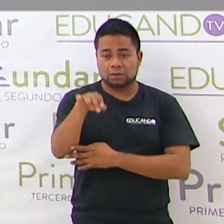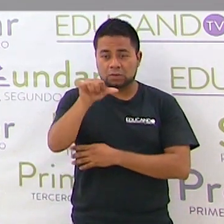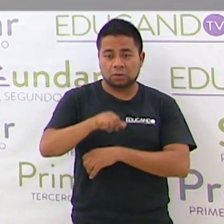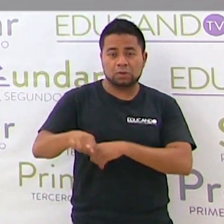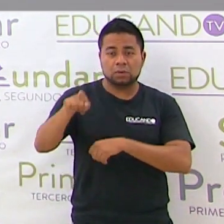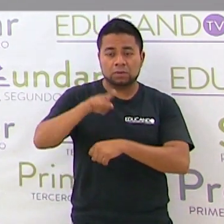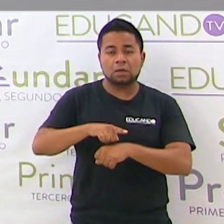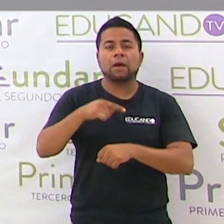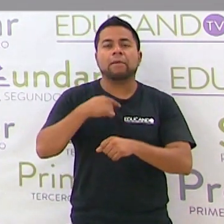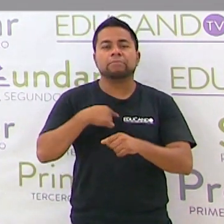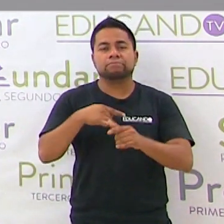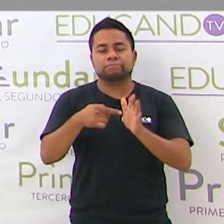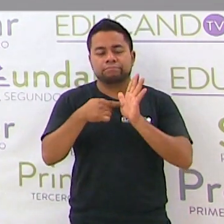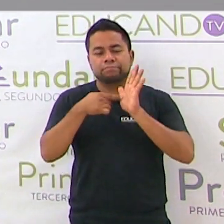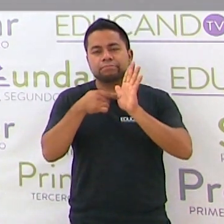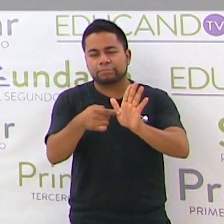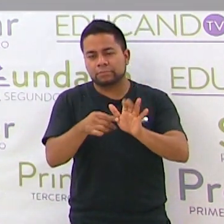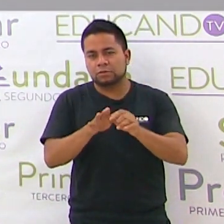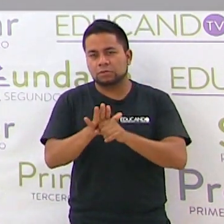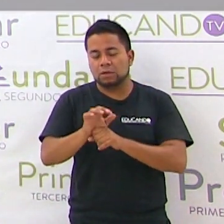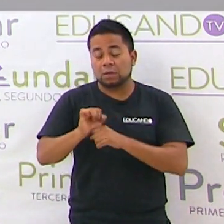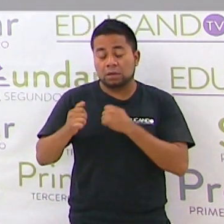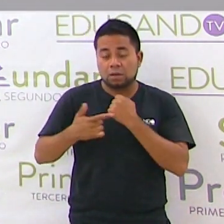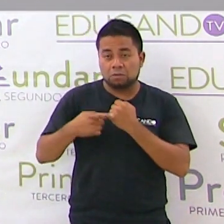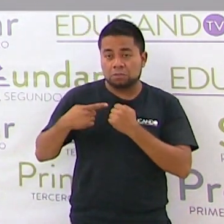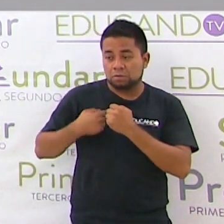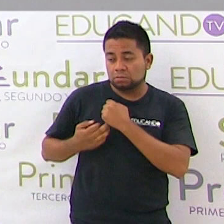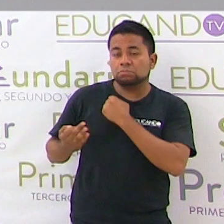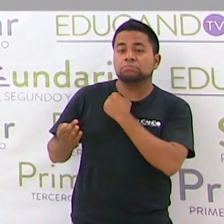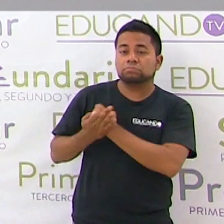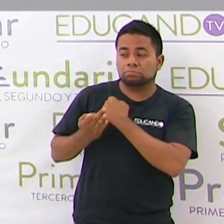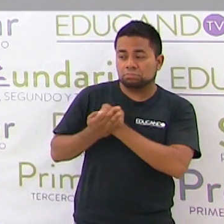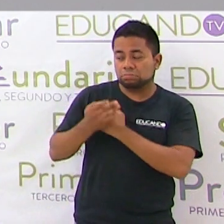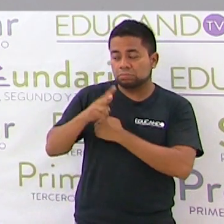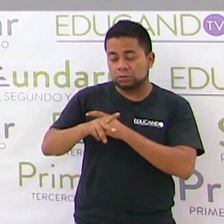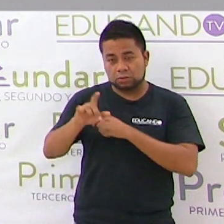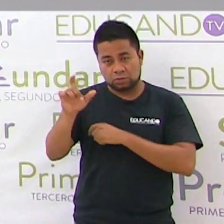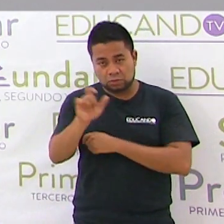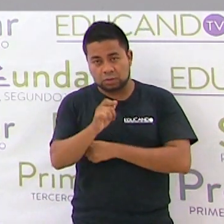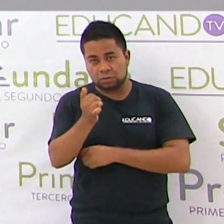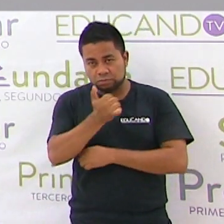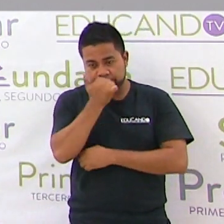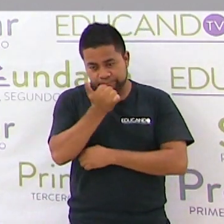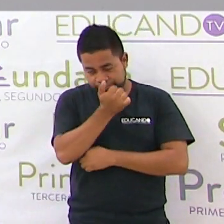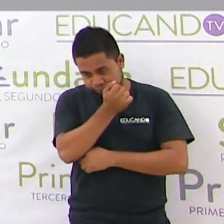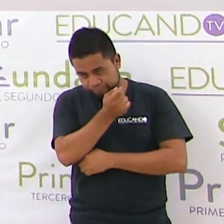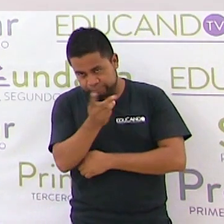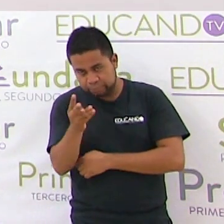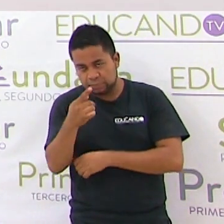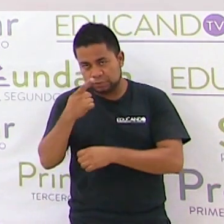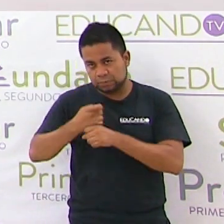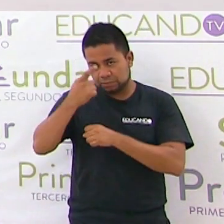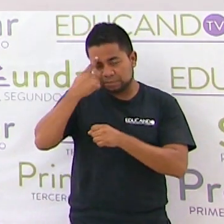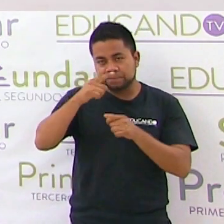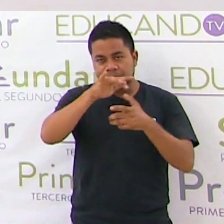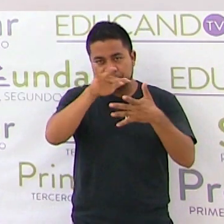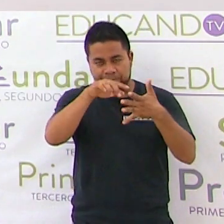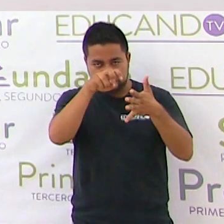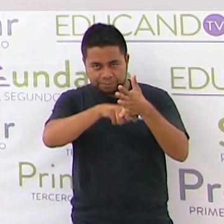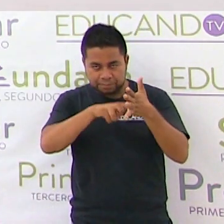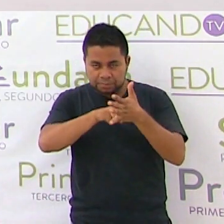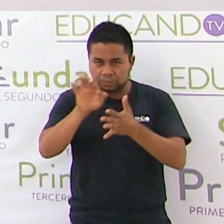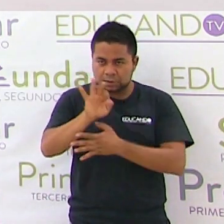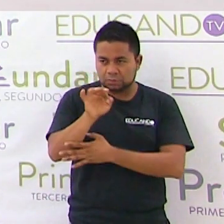quiero enseñarles algo que me ha funcionado mucho con los alumnos. Primero, para corregir un texto, ya sea que lo hayan